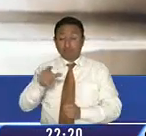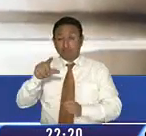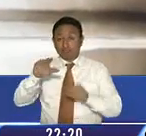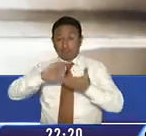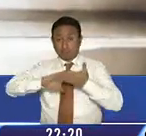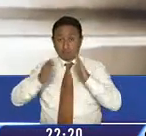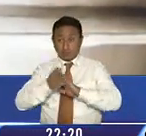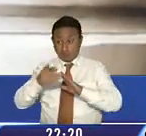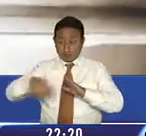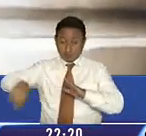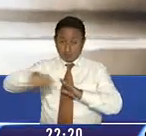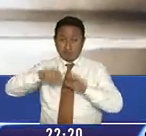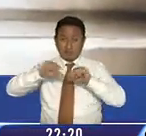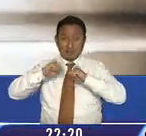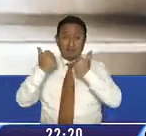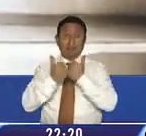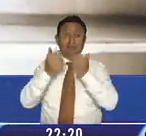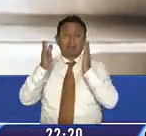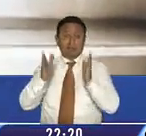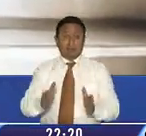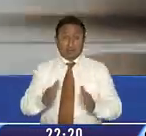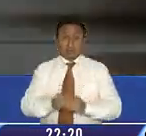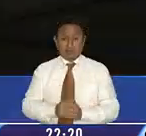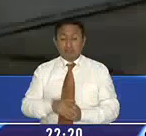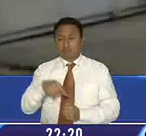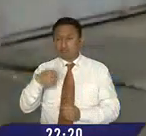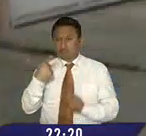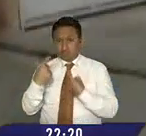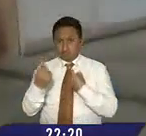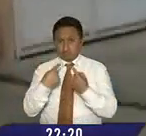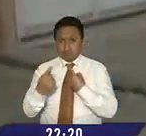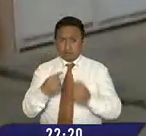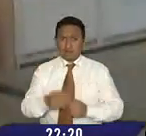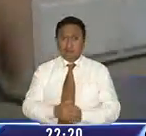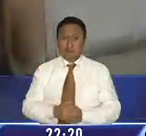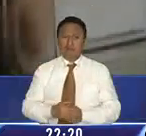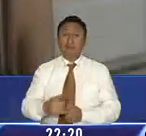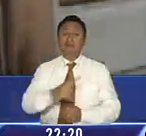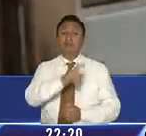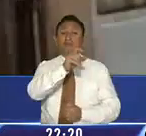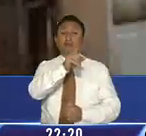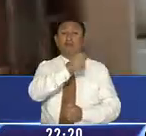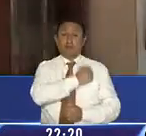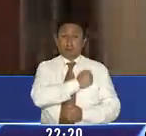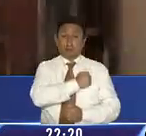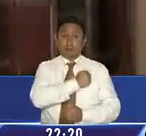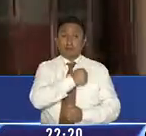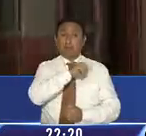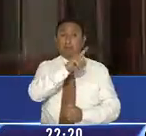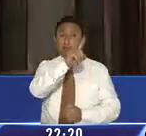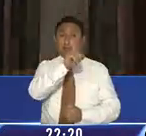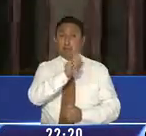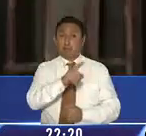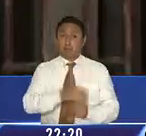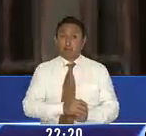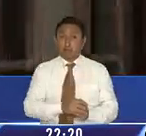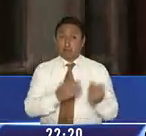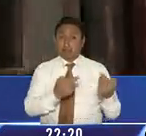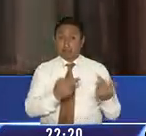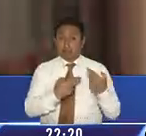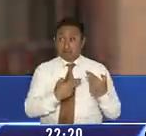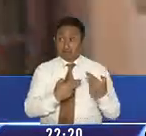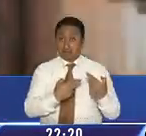en los puntos precisamente conflictivos que tenemos en nuestro sector. Intentamos comunicarnos con los afectados, pero no